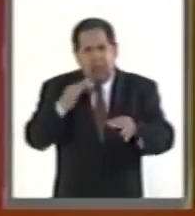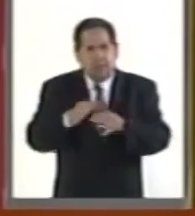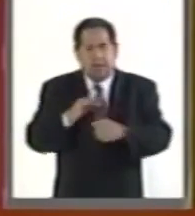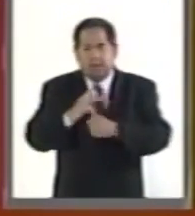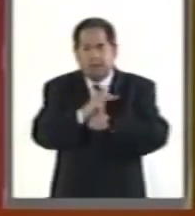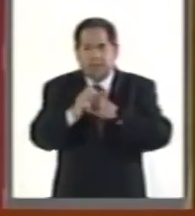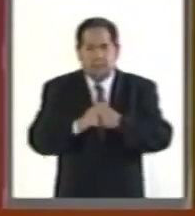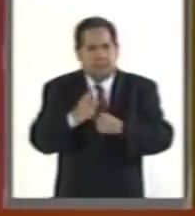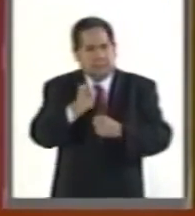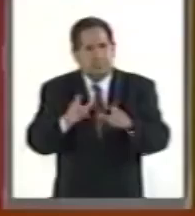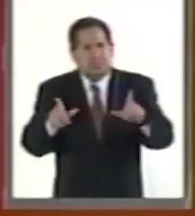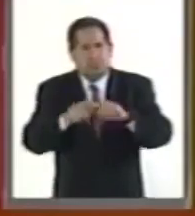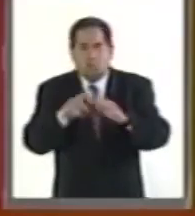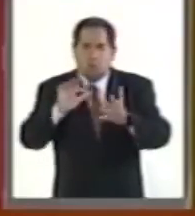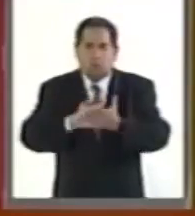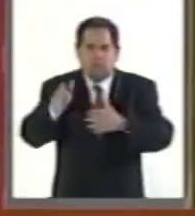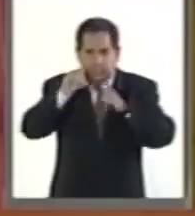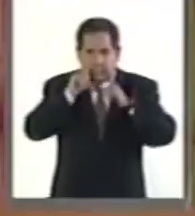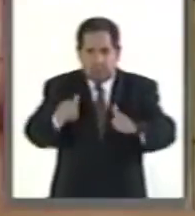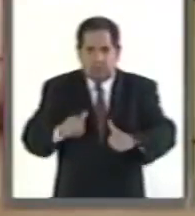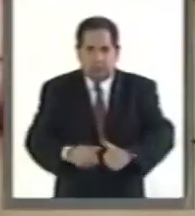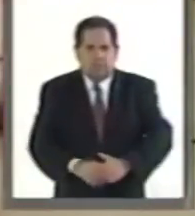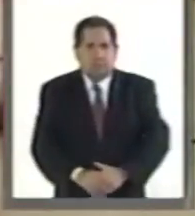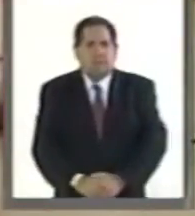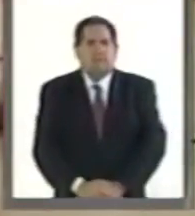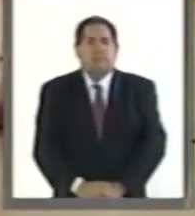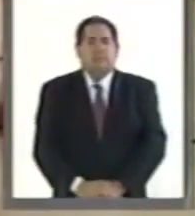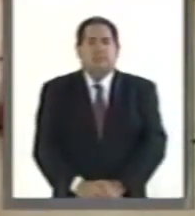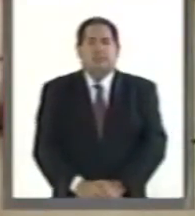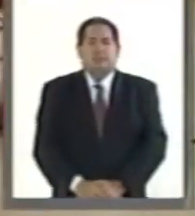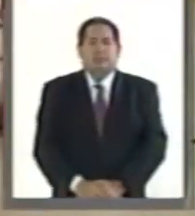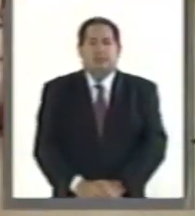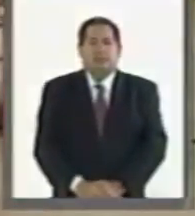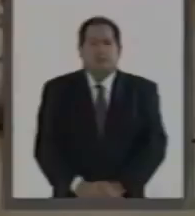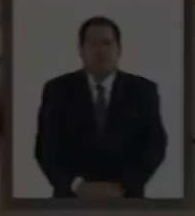país. Es cuanto. Muchas gracias por su atención. Muchas gracias.